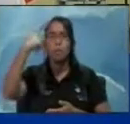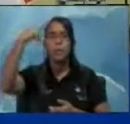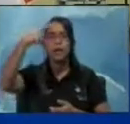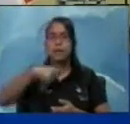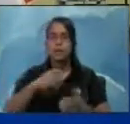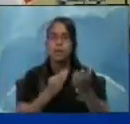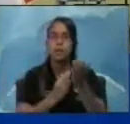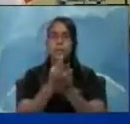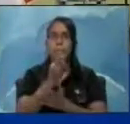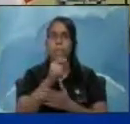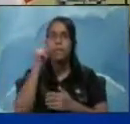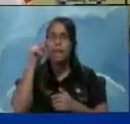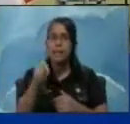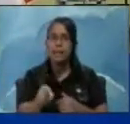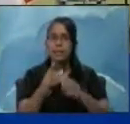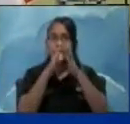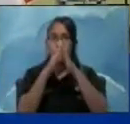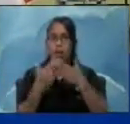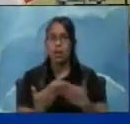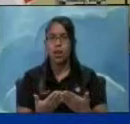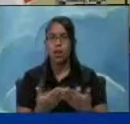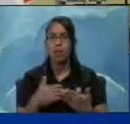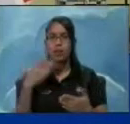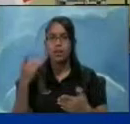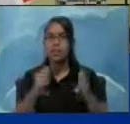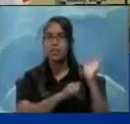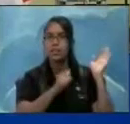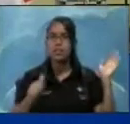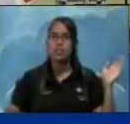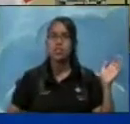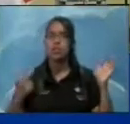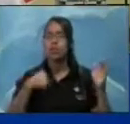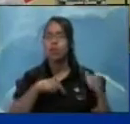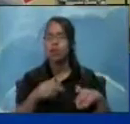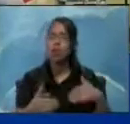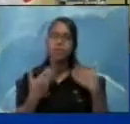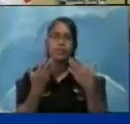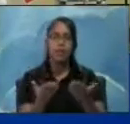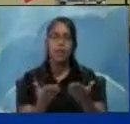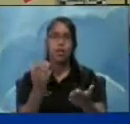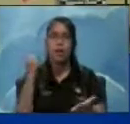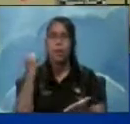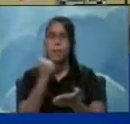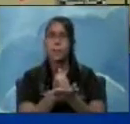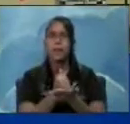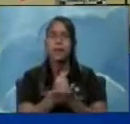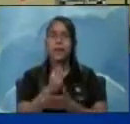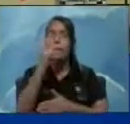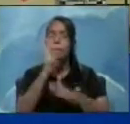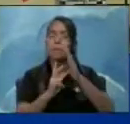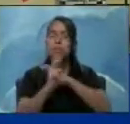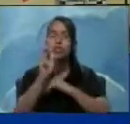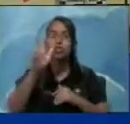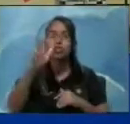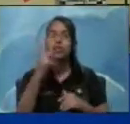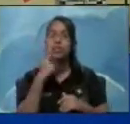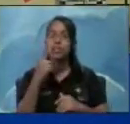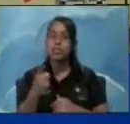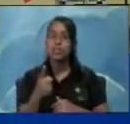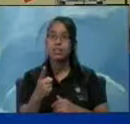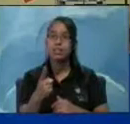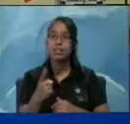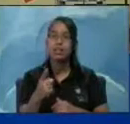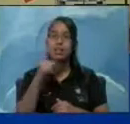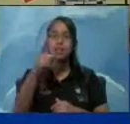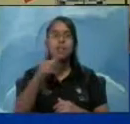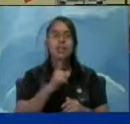fiel a esta palabra que el Señor nos ha entregado Amén versículo 3 diga conmigo se